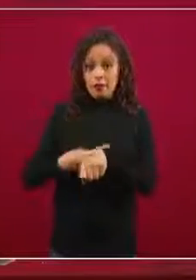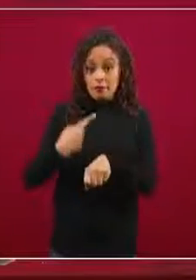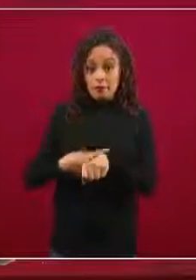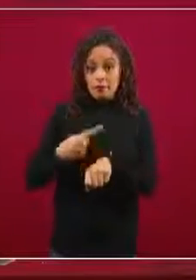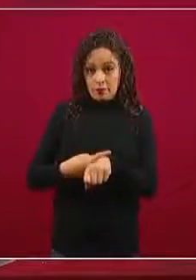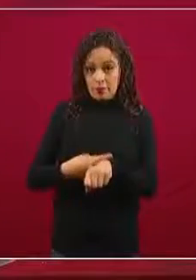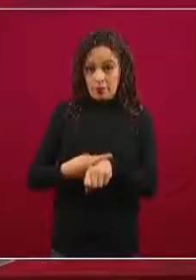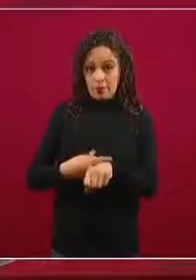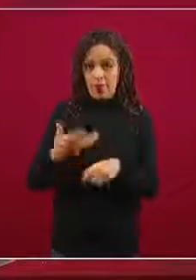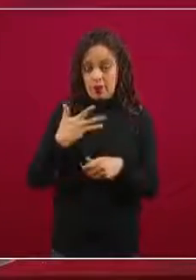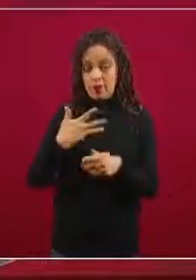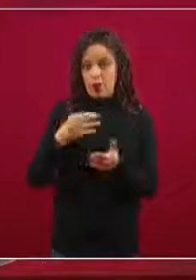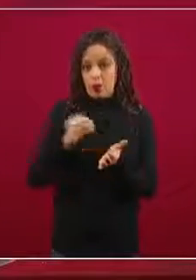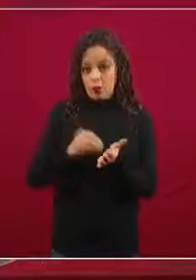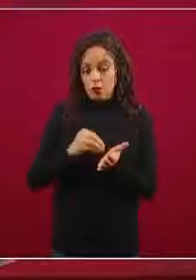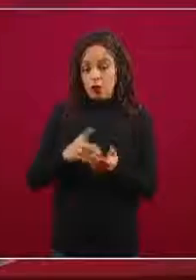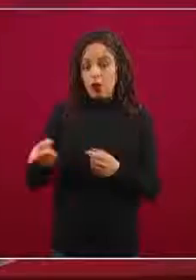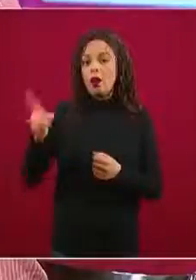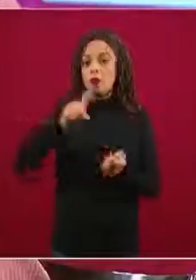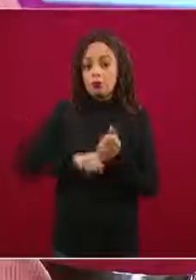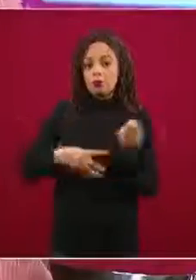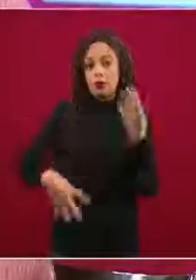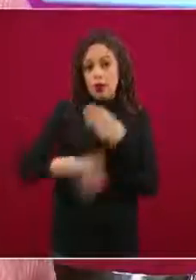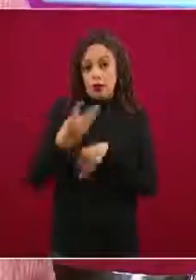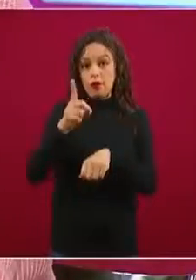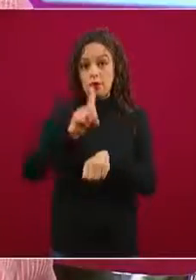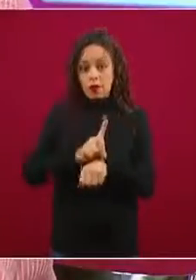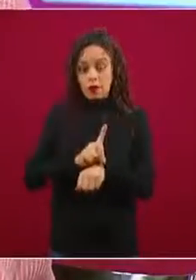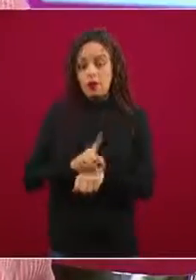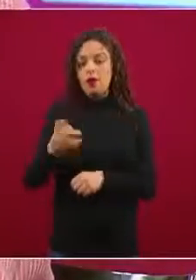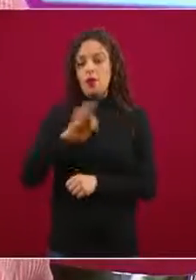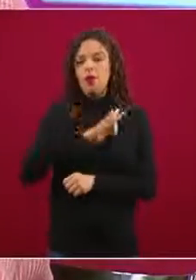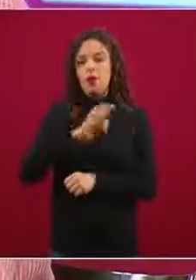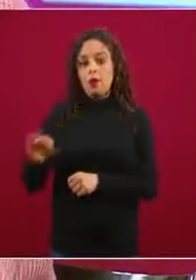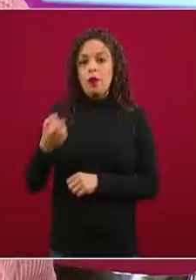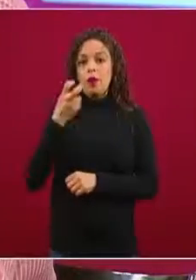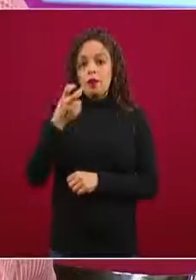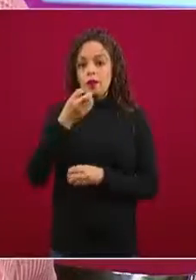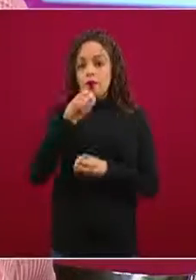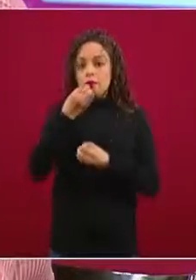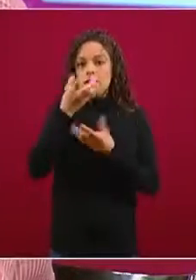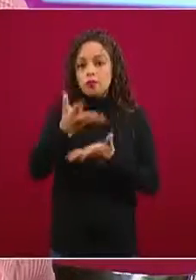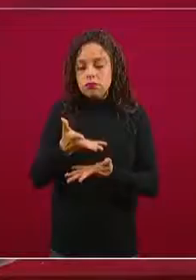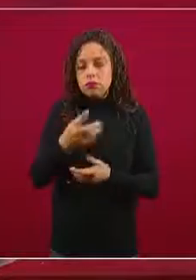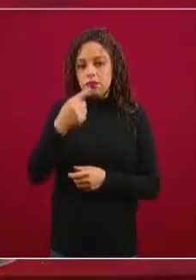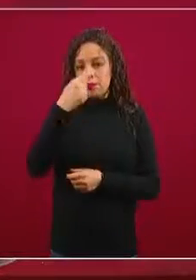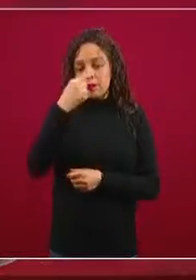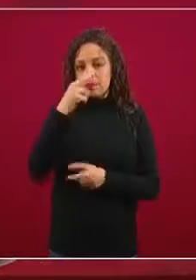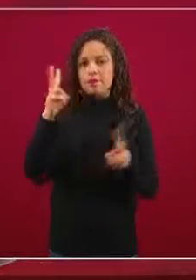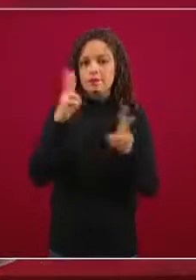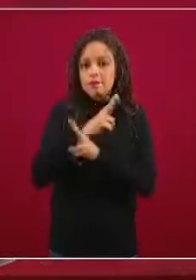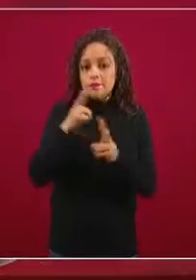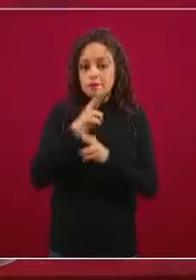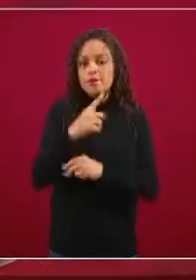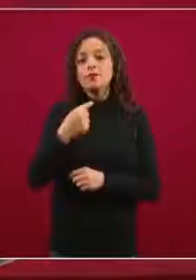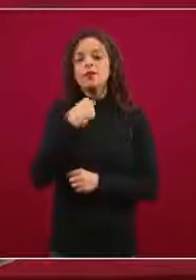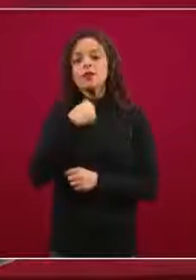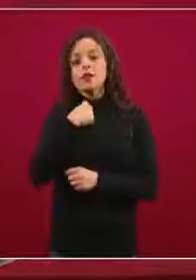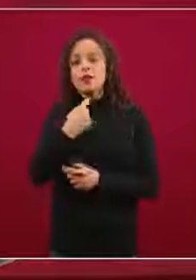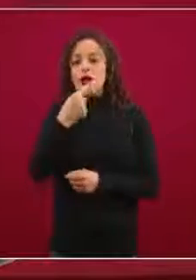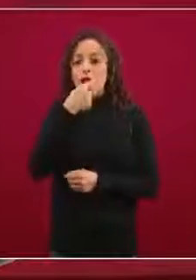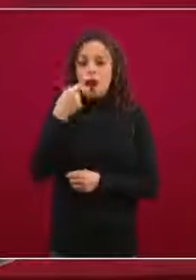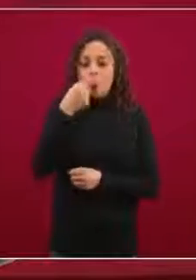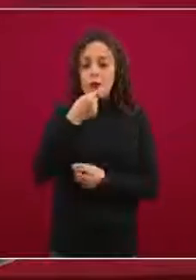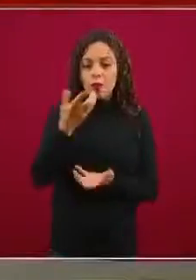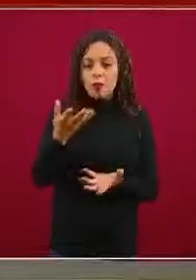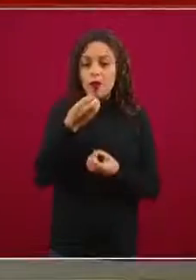14 días, entonces pueda proyectar estos líquidos respiratorios de la nariz, de la boca, de la garganta, que le caigan